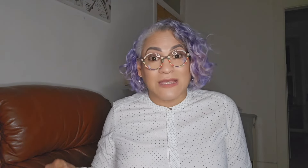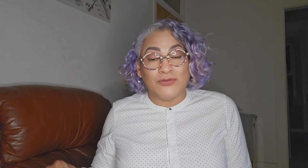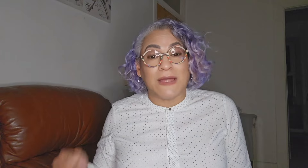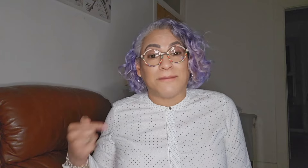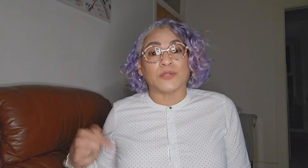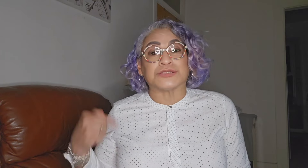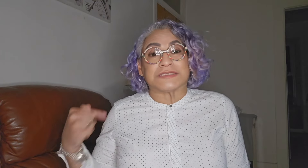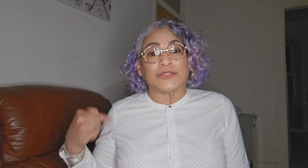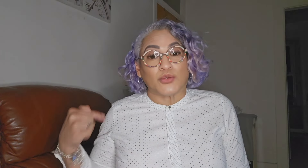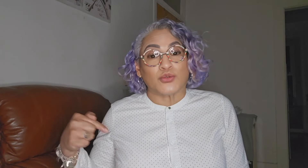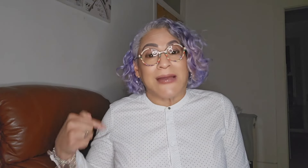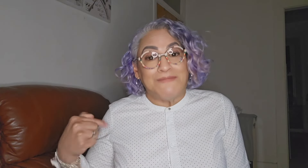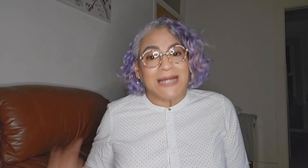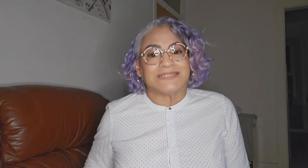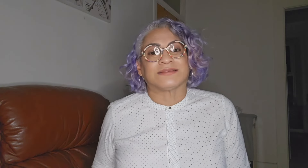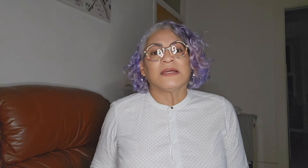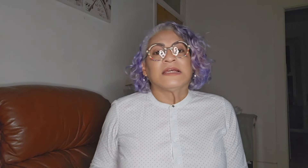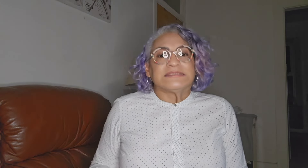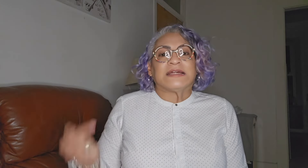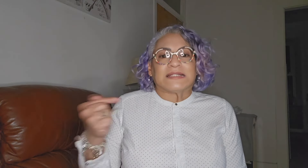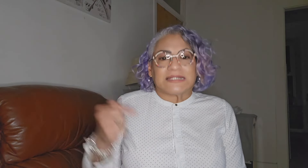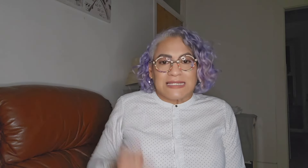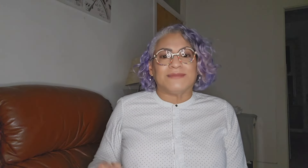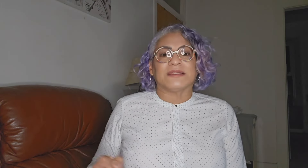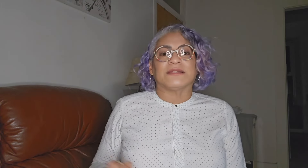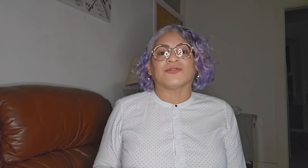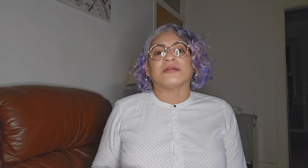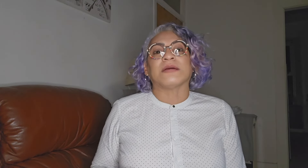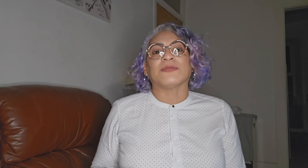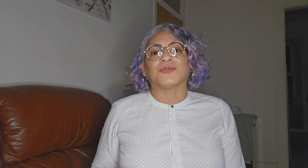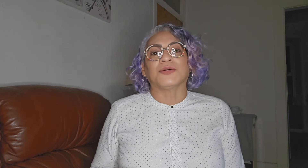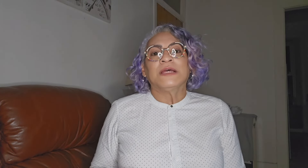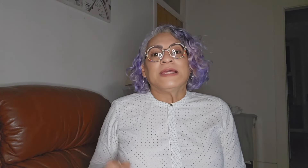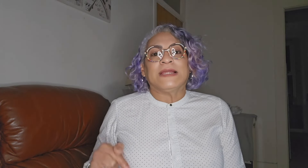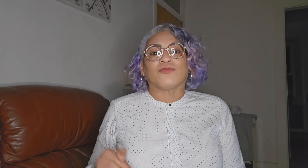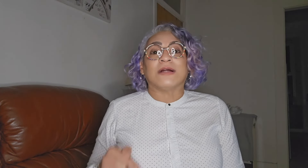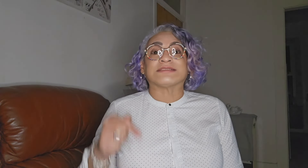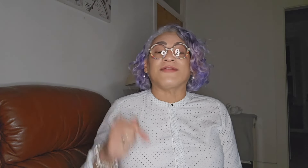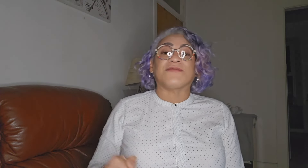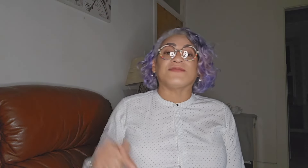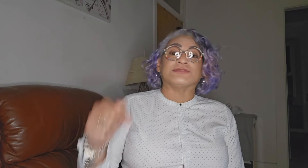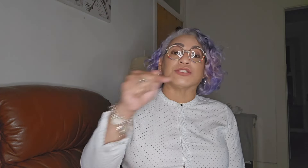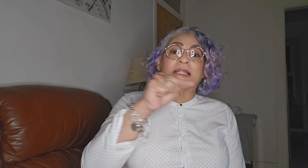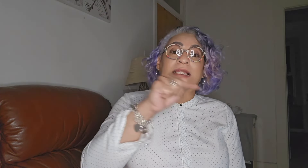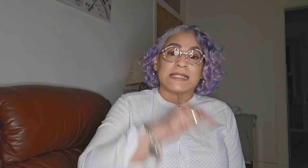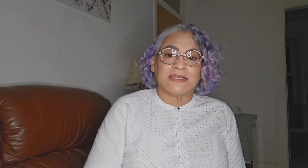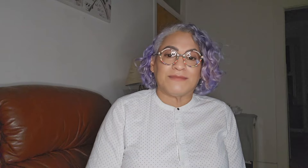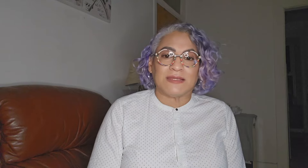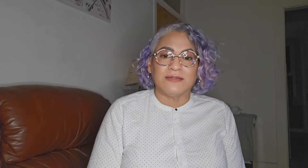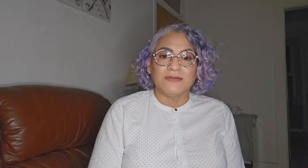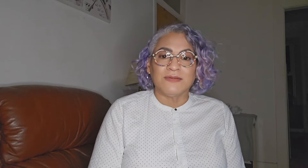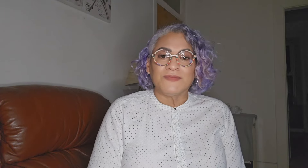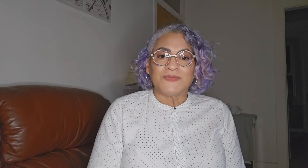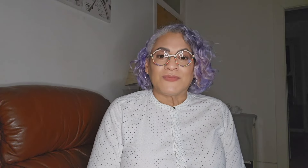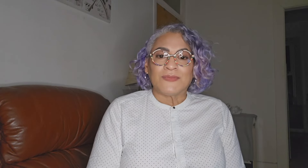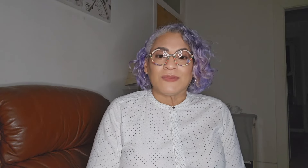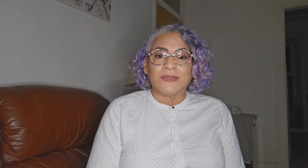fue más que una prostituta más del régimen de Nicolás Maduro, el cual se benefició del